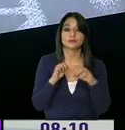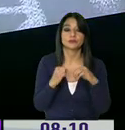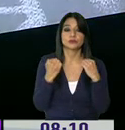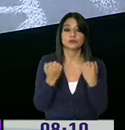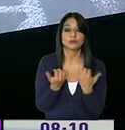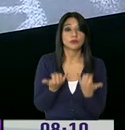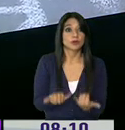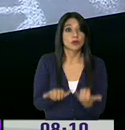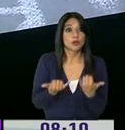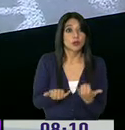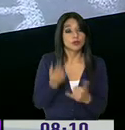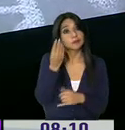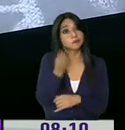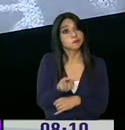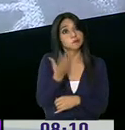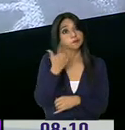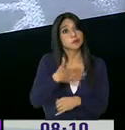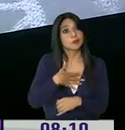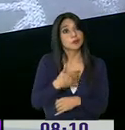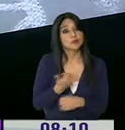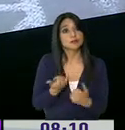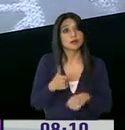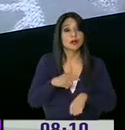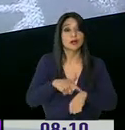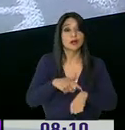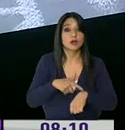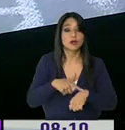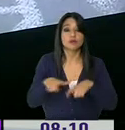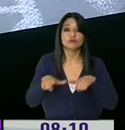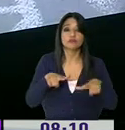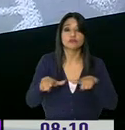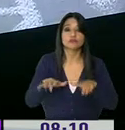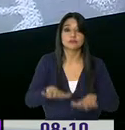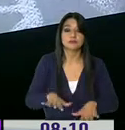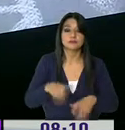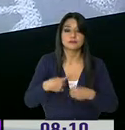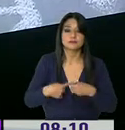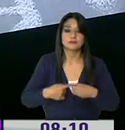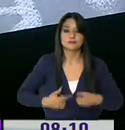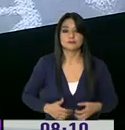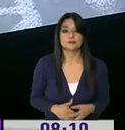Sofía, buen día. ¿Cómo está a esta hora este sector de la ciudad?